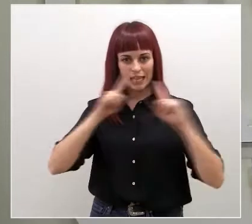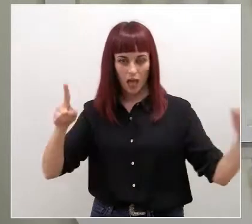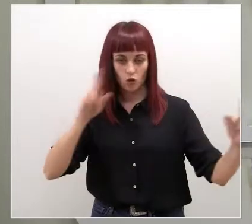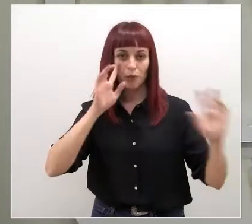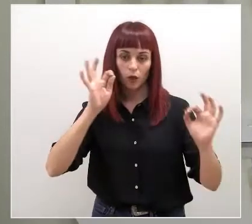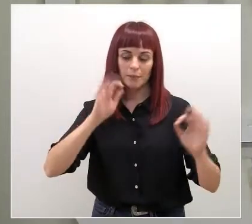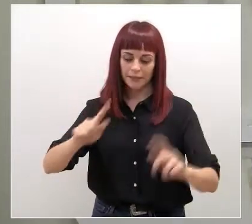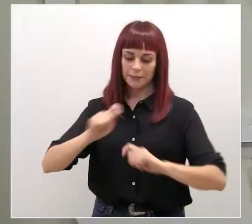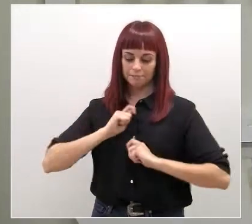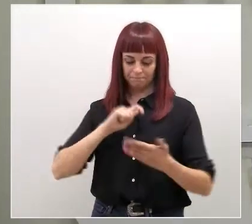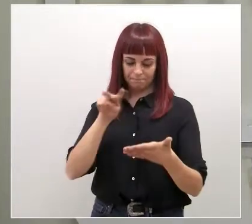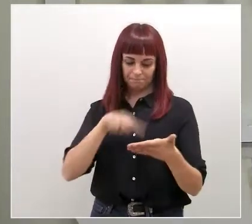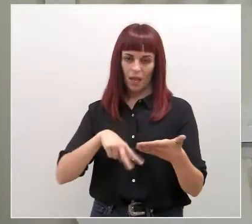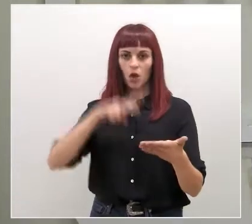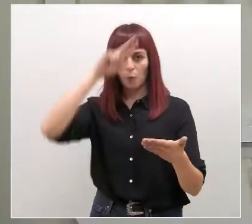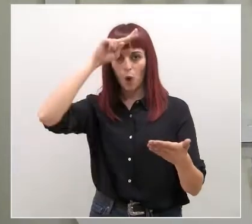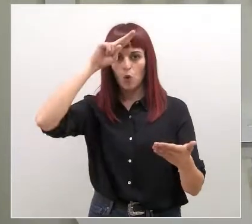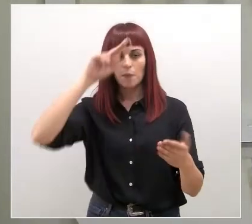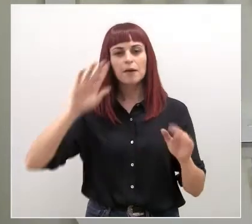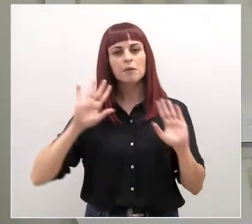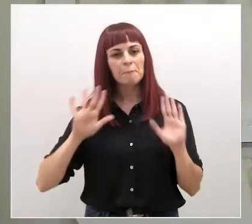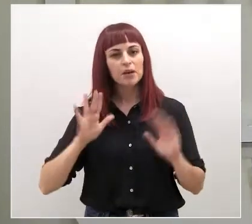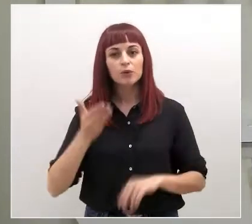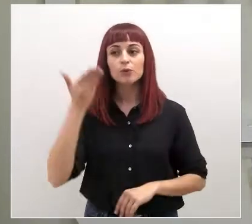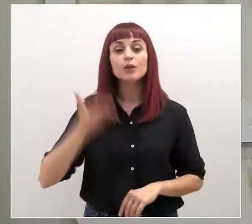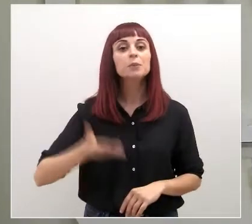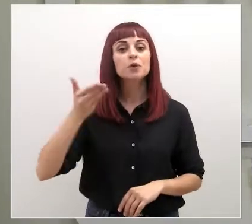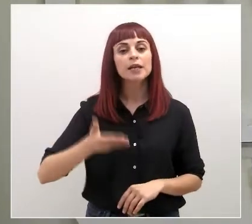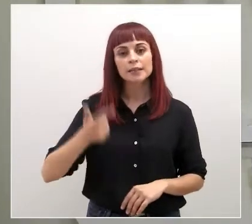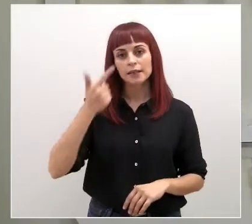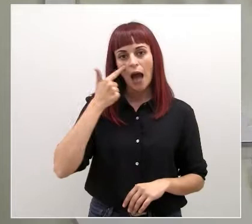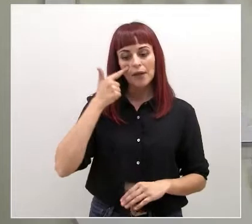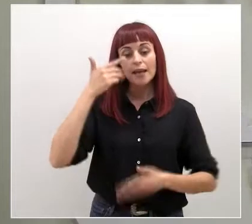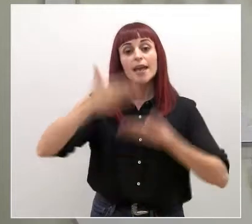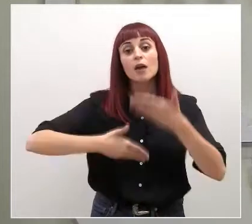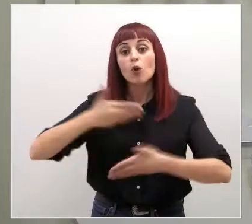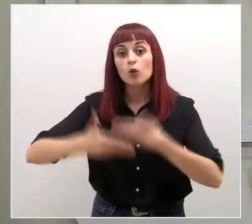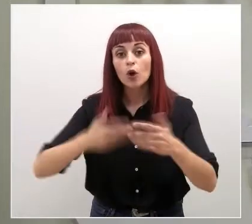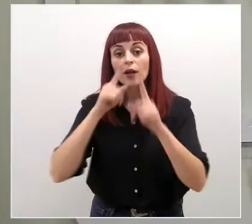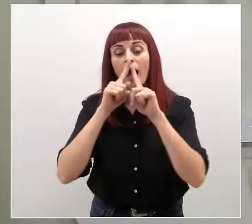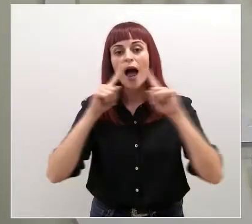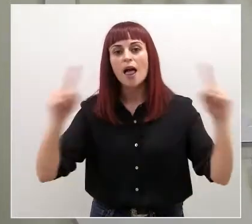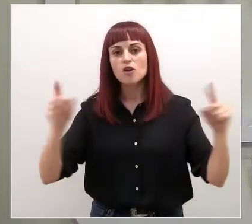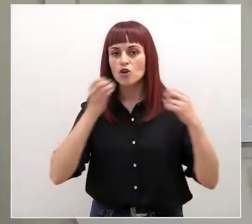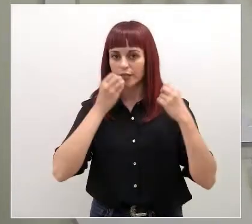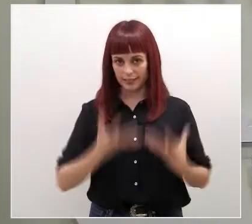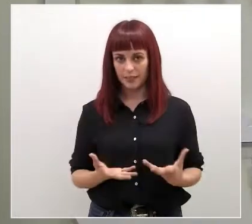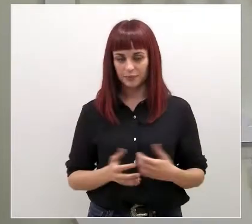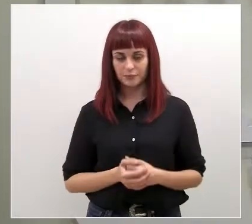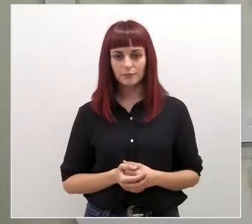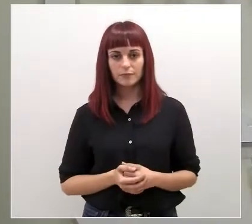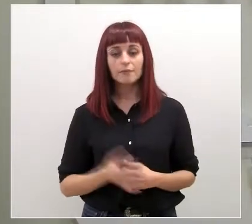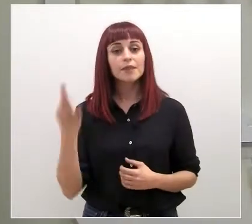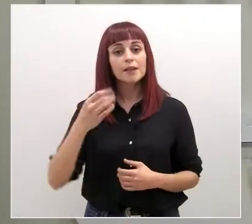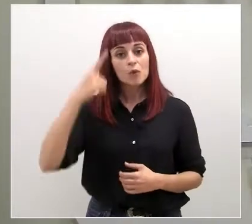nos preocupan, pero no es menos cierto que lo importante es ver la evolución anual. En este sentido, tenemos